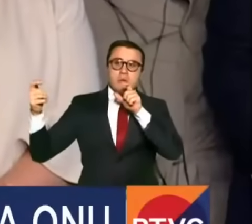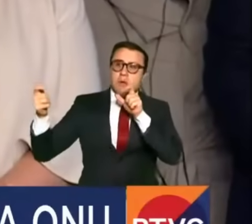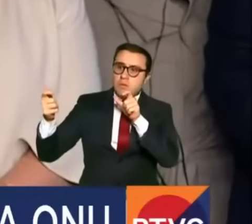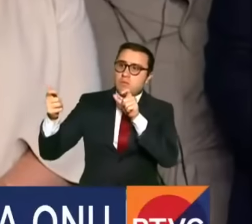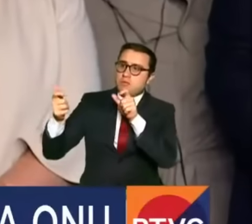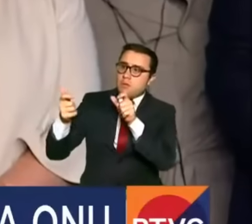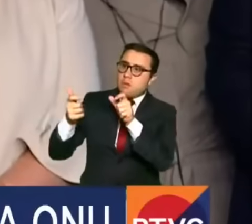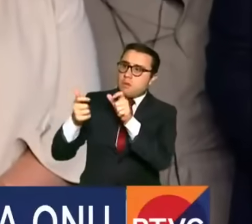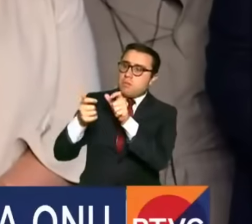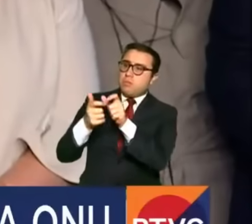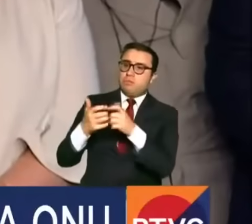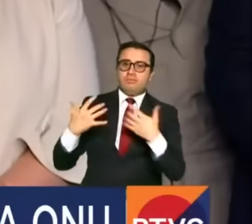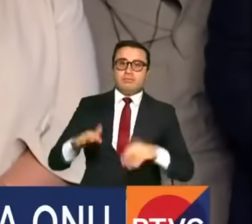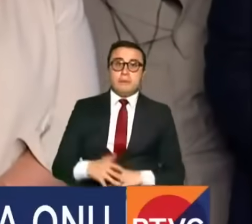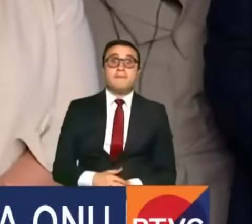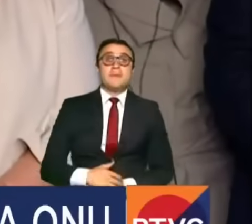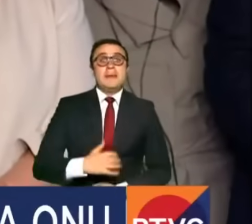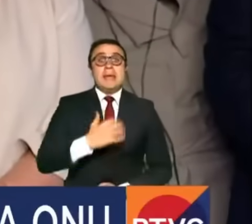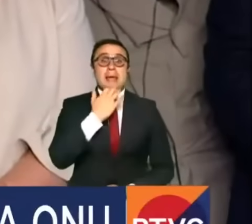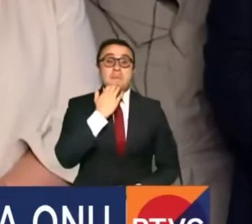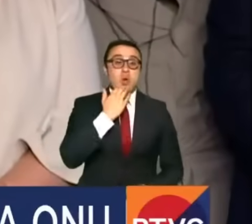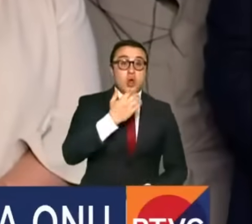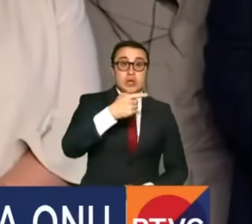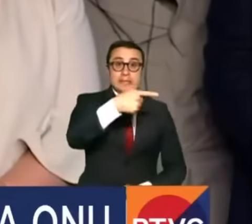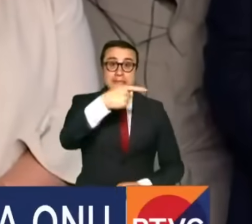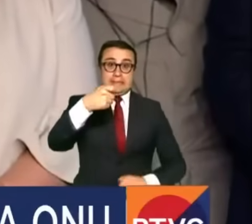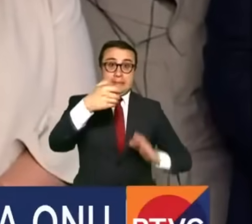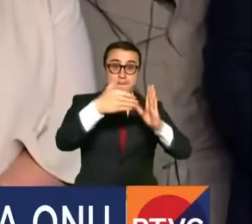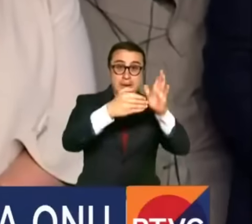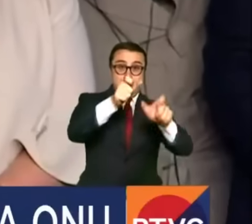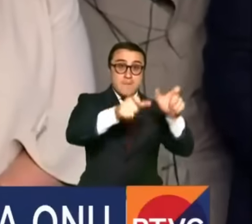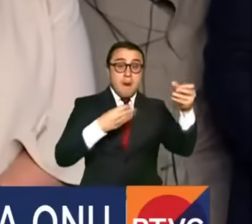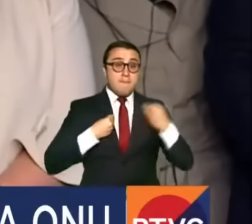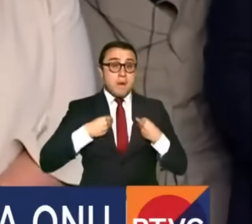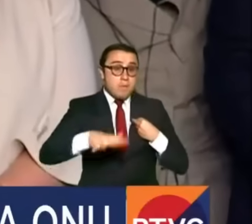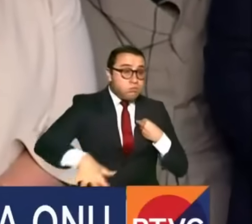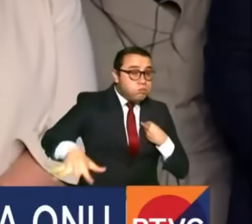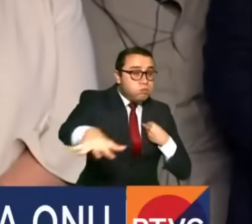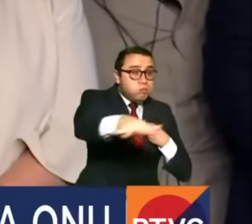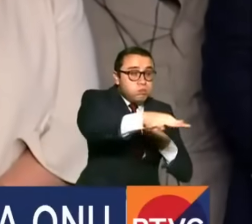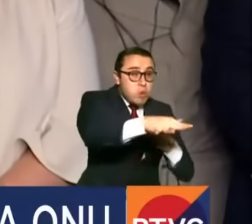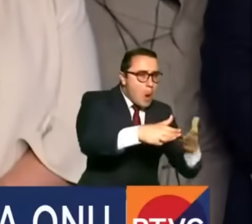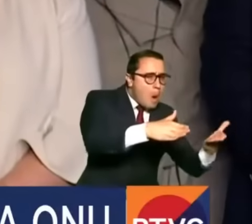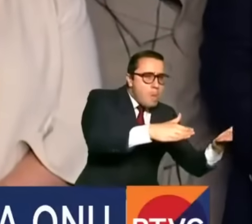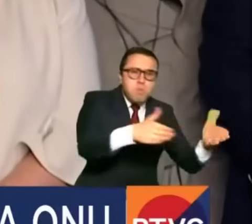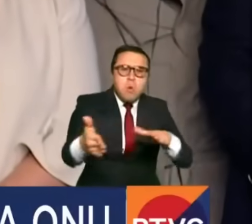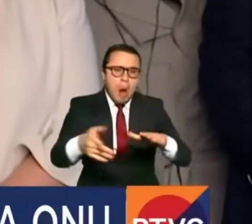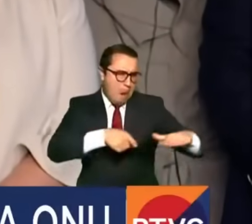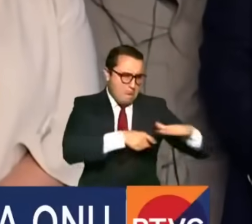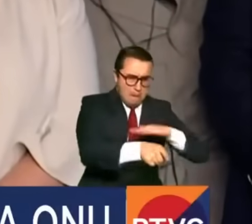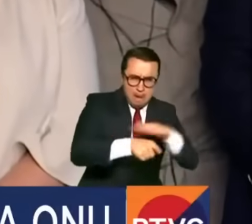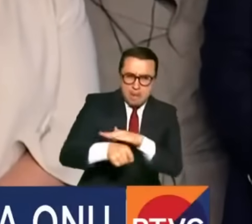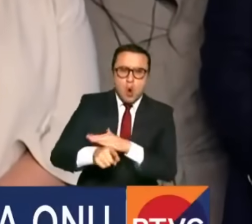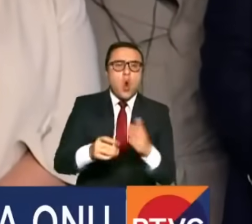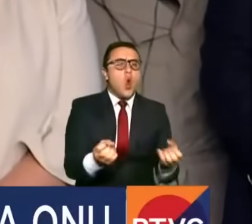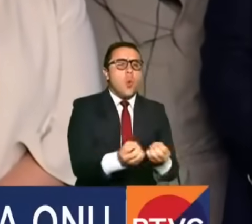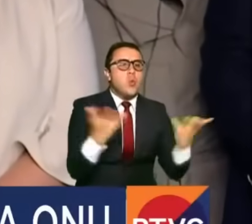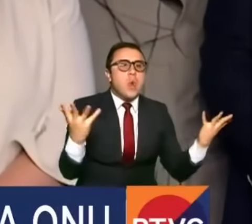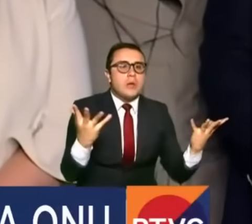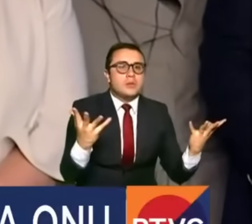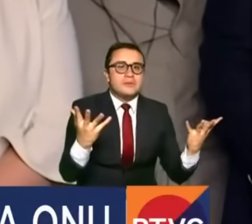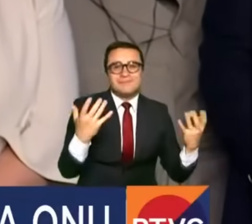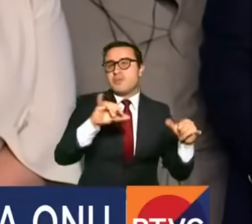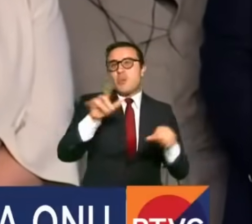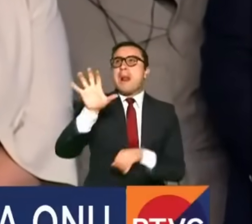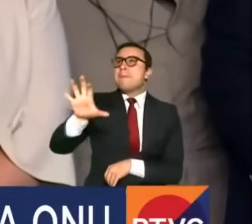Si lo miden por tasa de homicidios, como se miden mundialmente estos temas, pues indudablemente la situación actual de